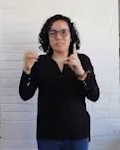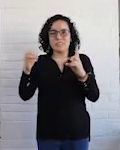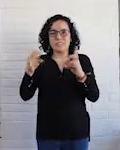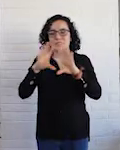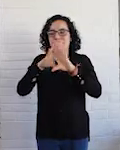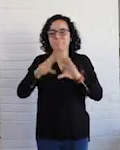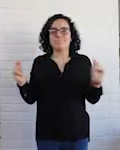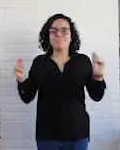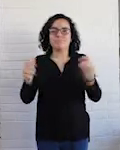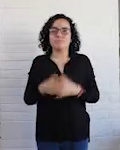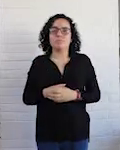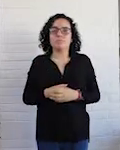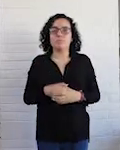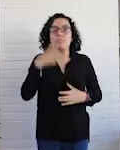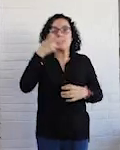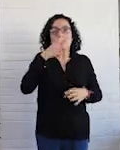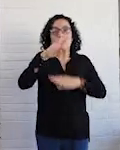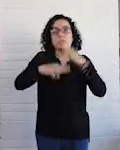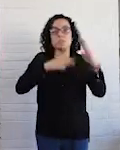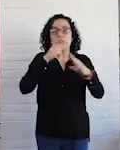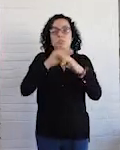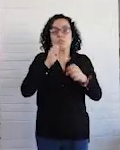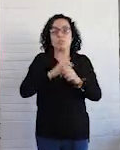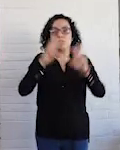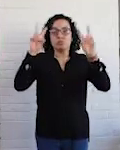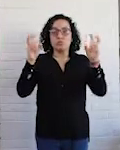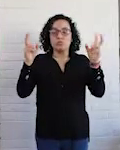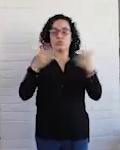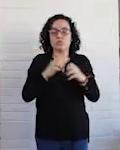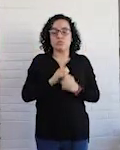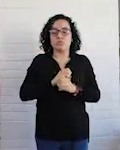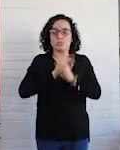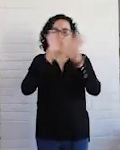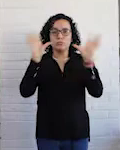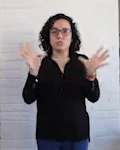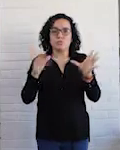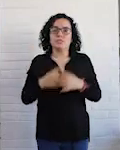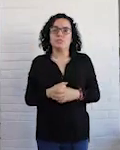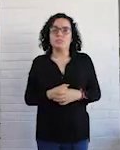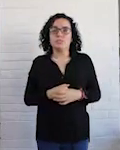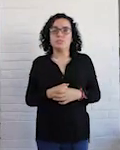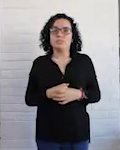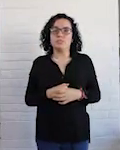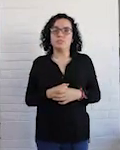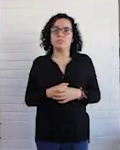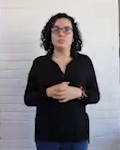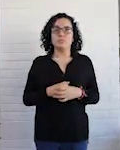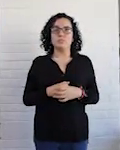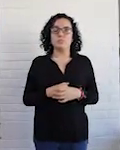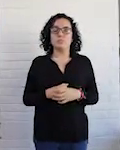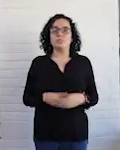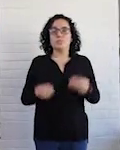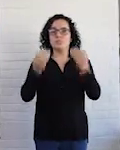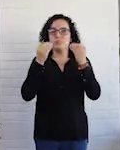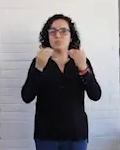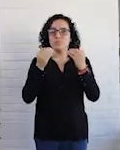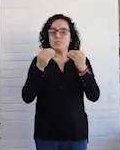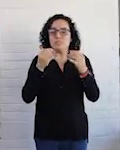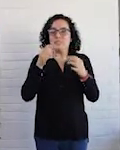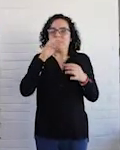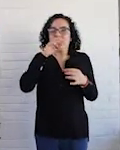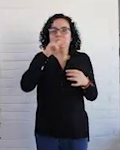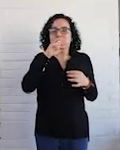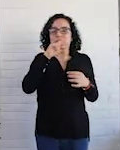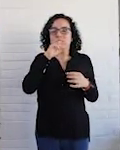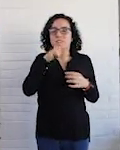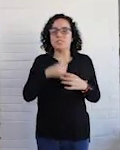En este mundo les voy a dejar dos frases, les voy a poner dos frases que a mí me parecen muy, muy perturbadoras,